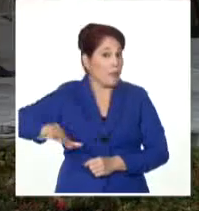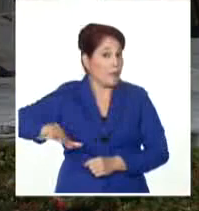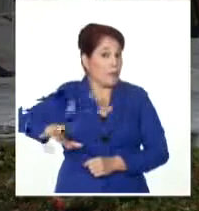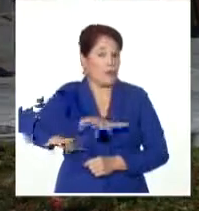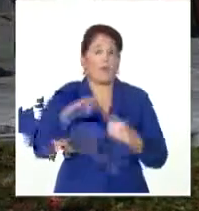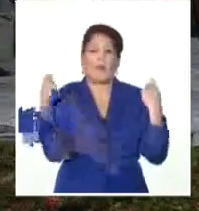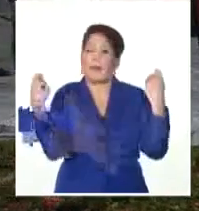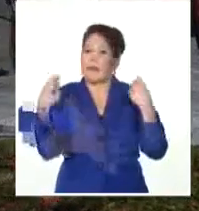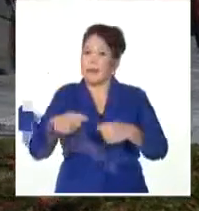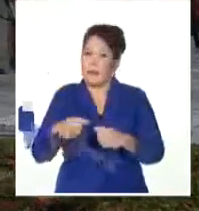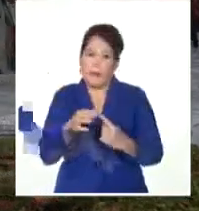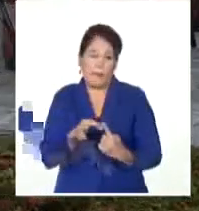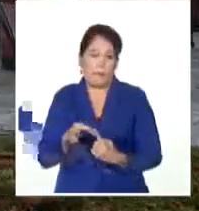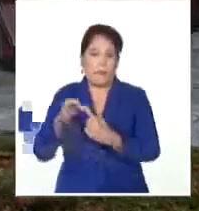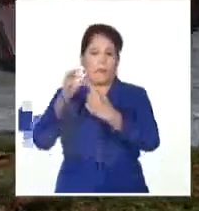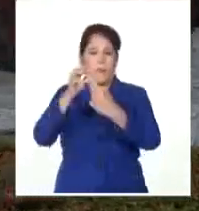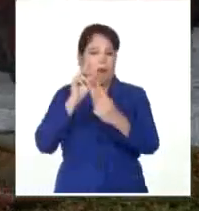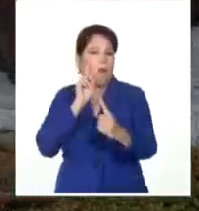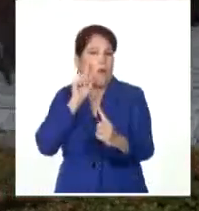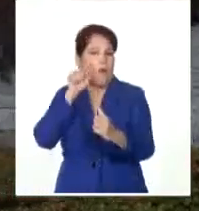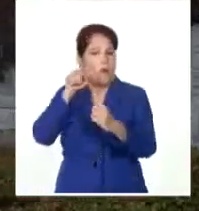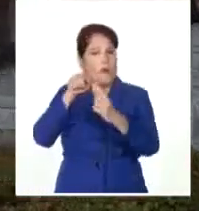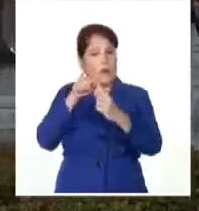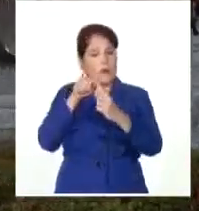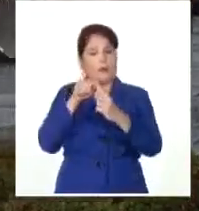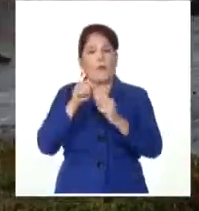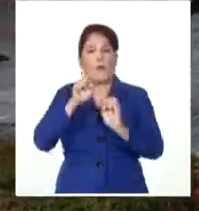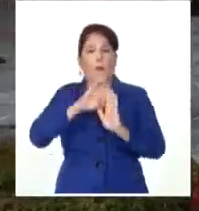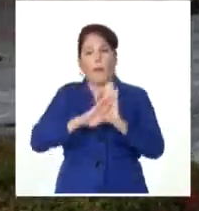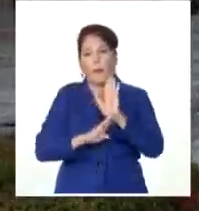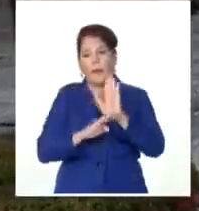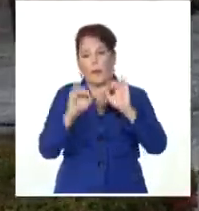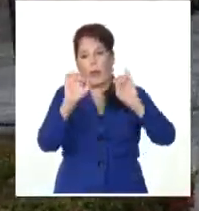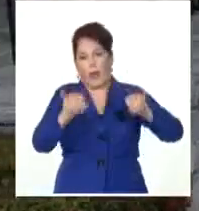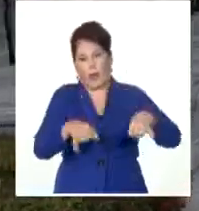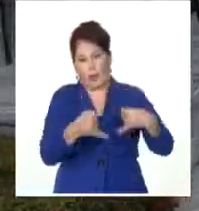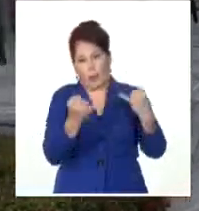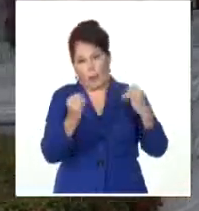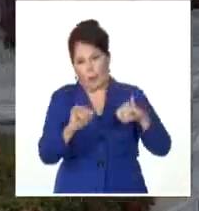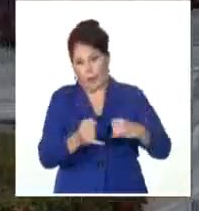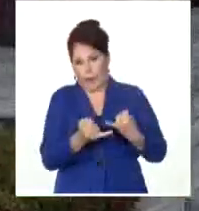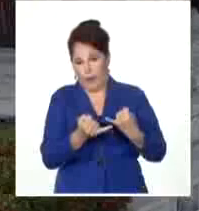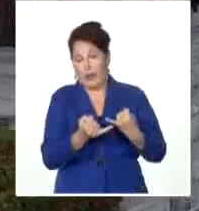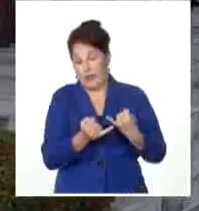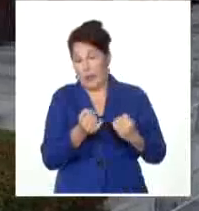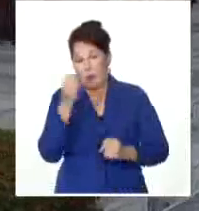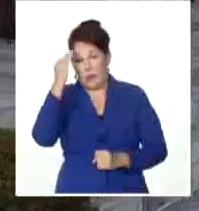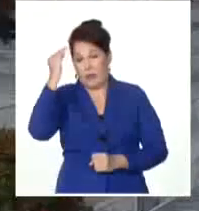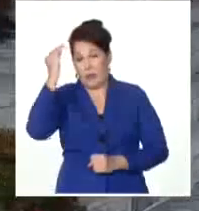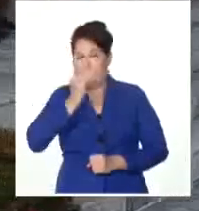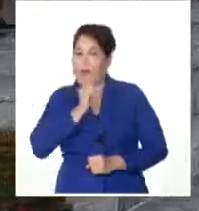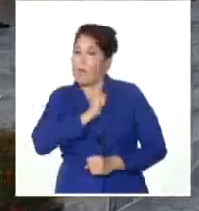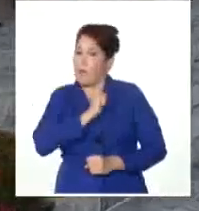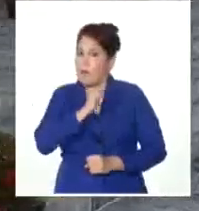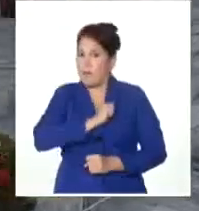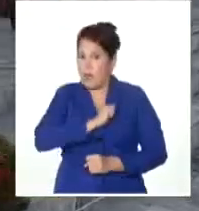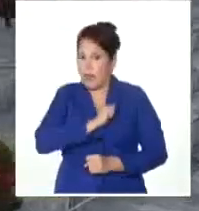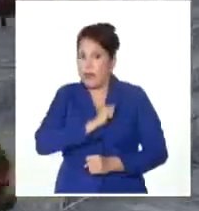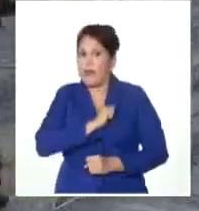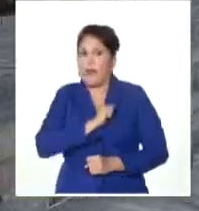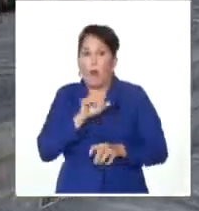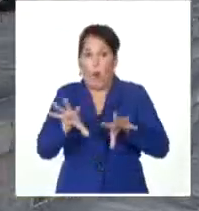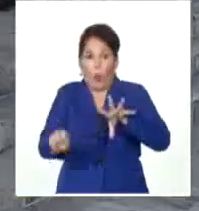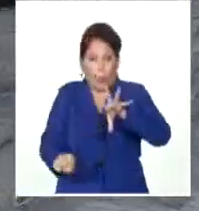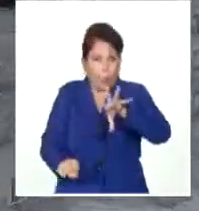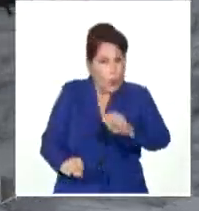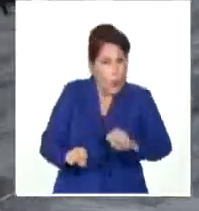que ver con la esencia, los objetivos y los métodos del imperialismo, con la dura realidad de que sus pretensiones